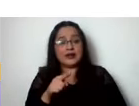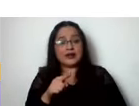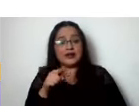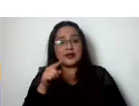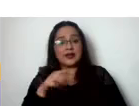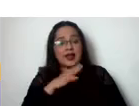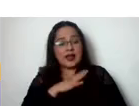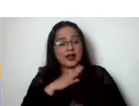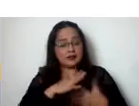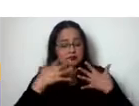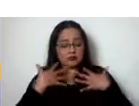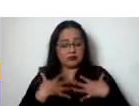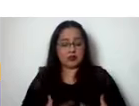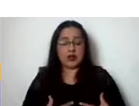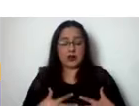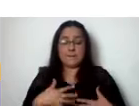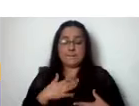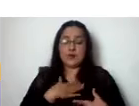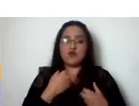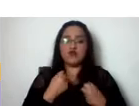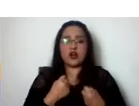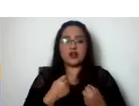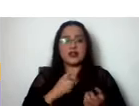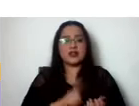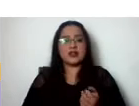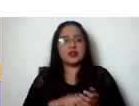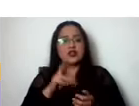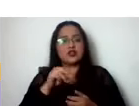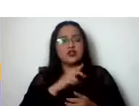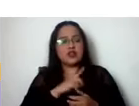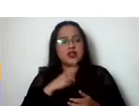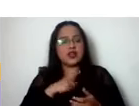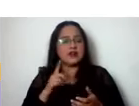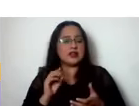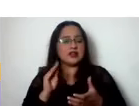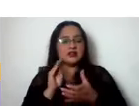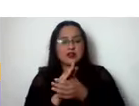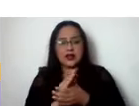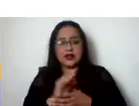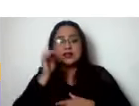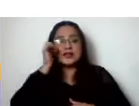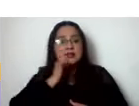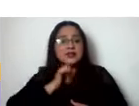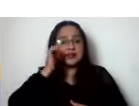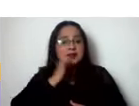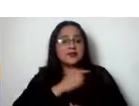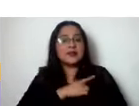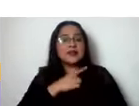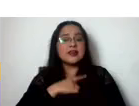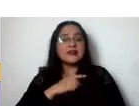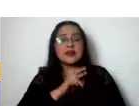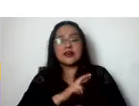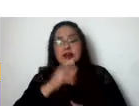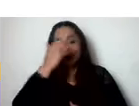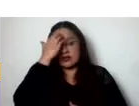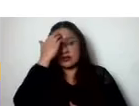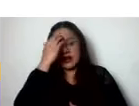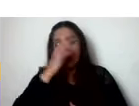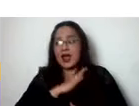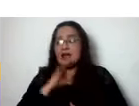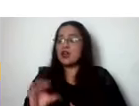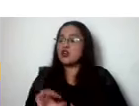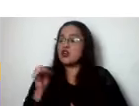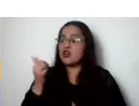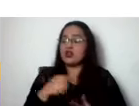esa investidura, que no, justamente que no haga puntos ciegos y que siempre se pueda reconocer que hay otras cosas que no se